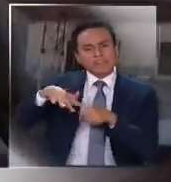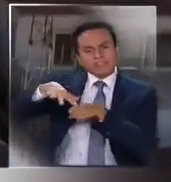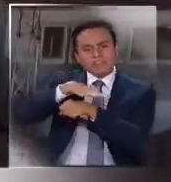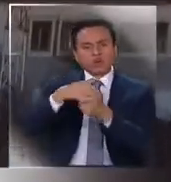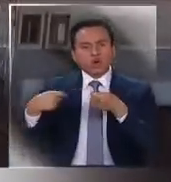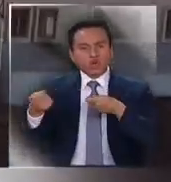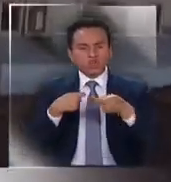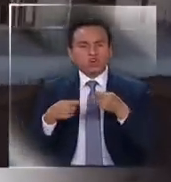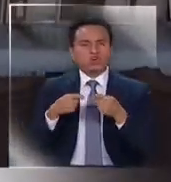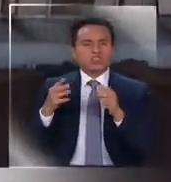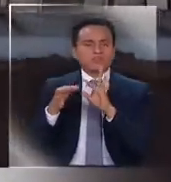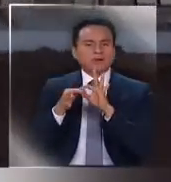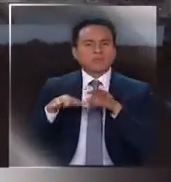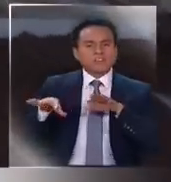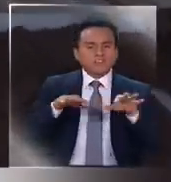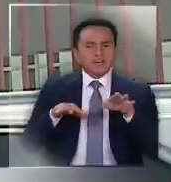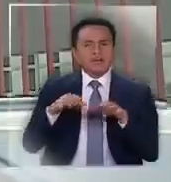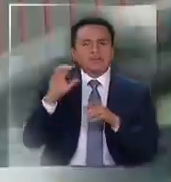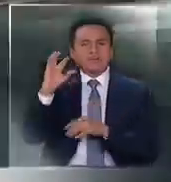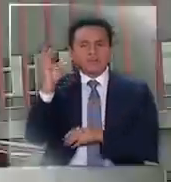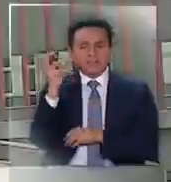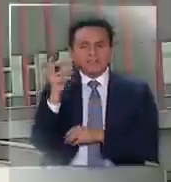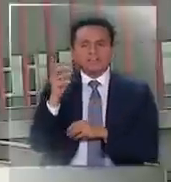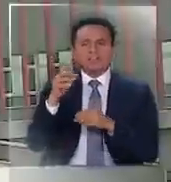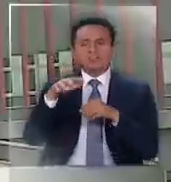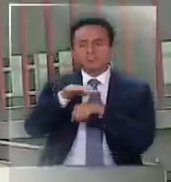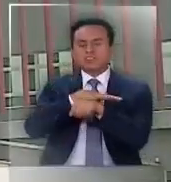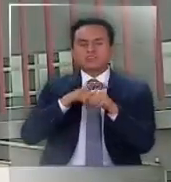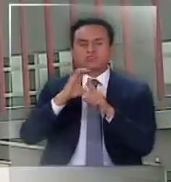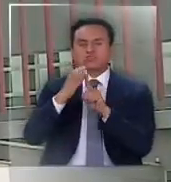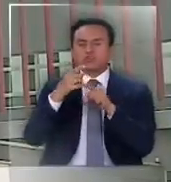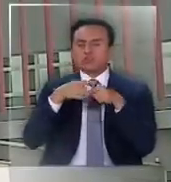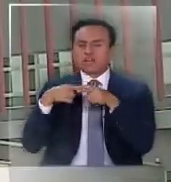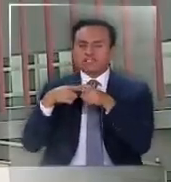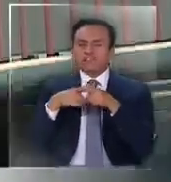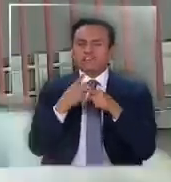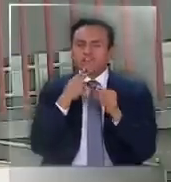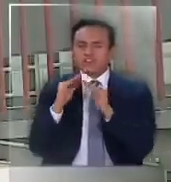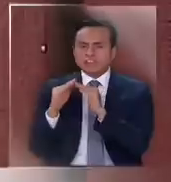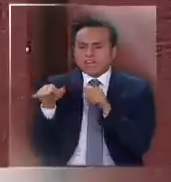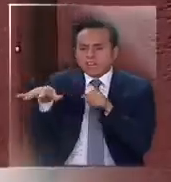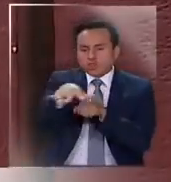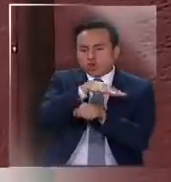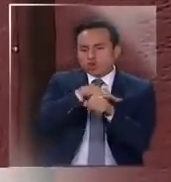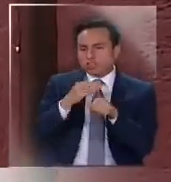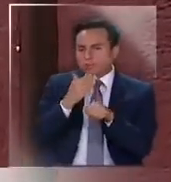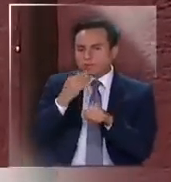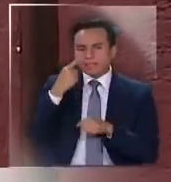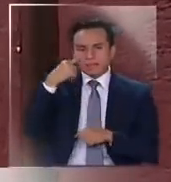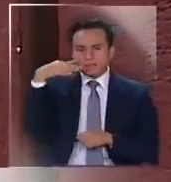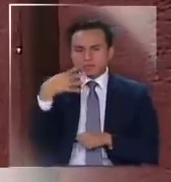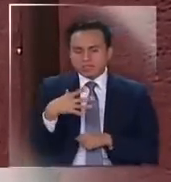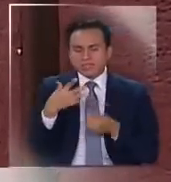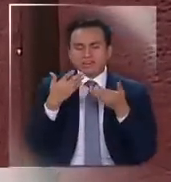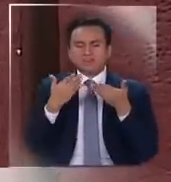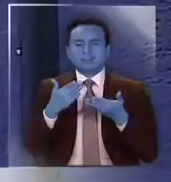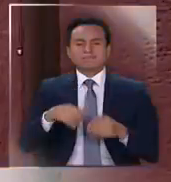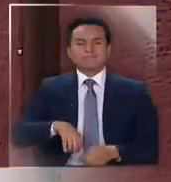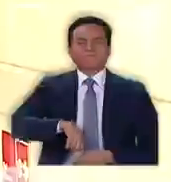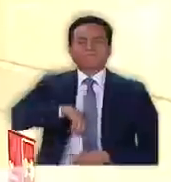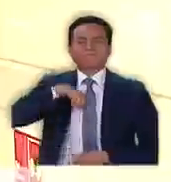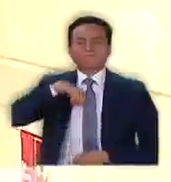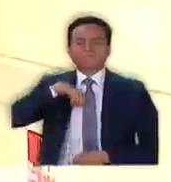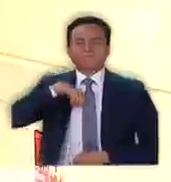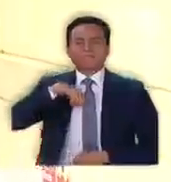negocios, conectividad, movilidad, medio ambiente, condiciones socioculturales, vivienda, entorno y algo muy importante que ahora los